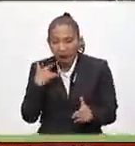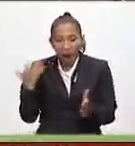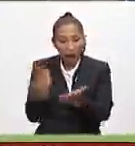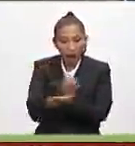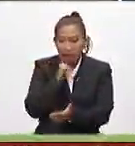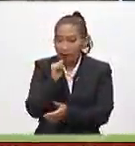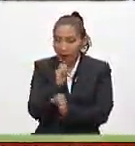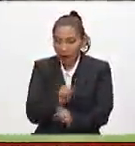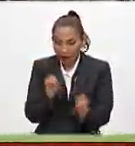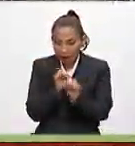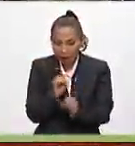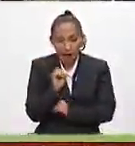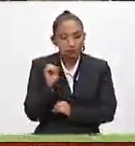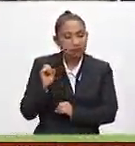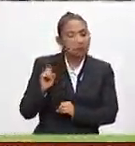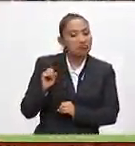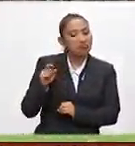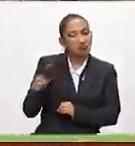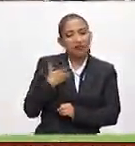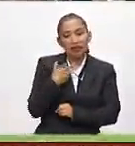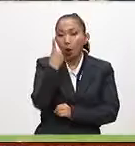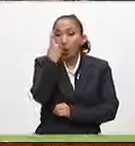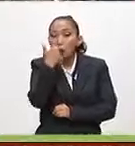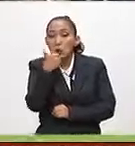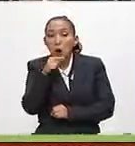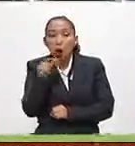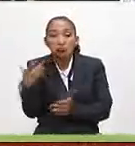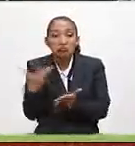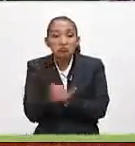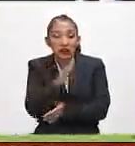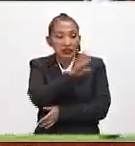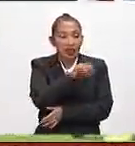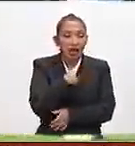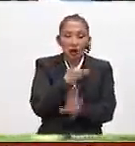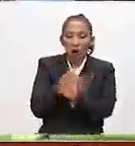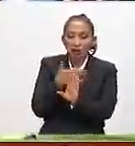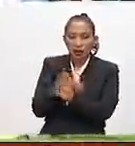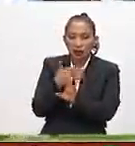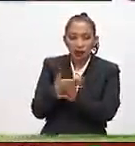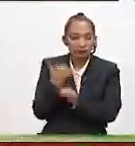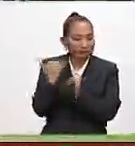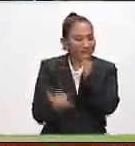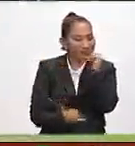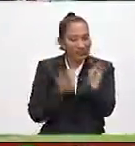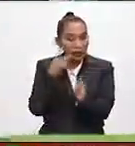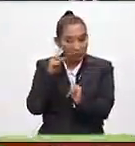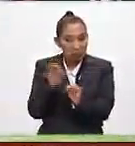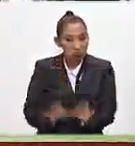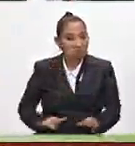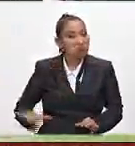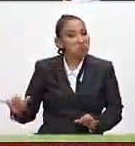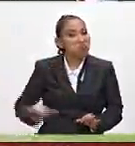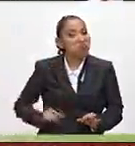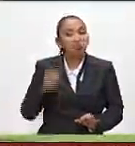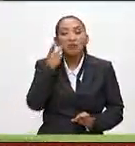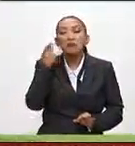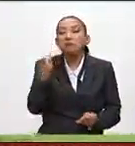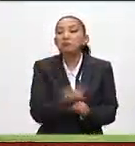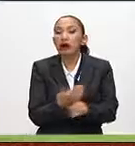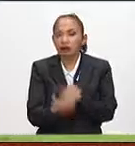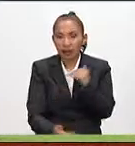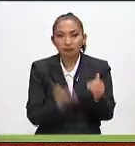esta competencia y no, pues solamente lleva un gol a favor, 5 en contra. Un partido que va a llamar la atención de ver qué es lo que se